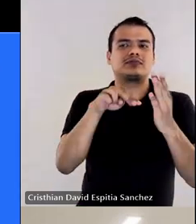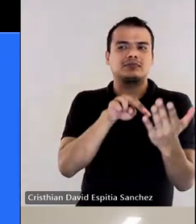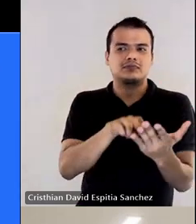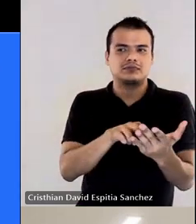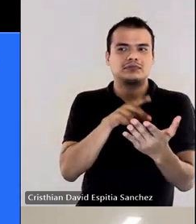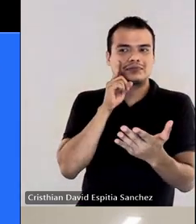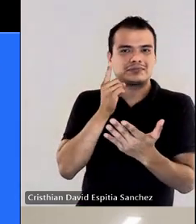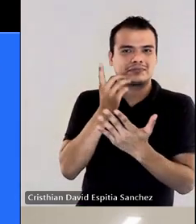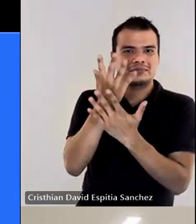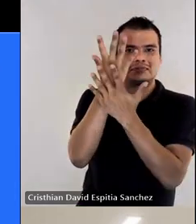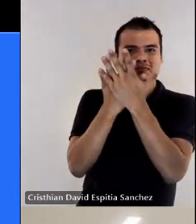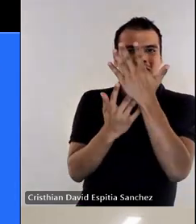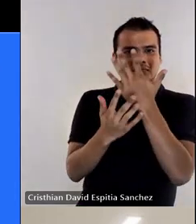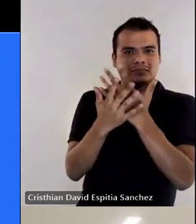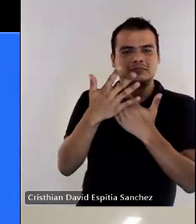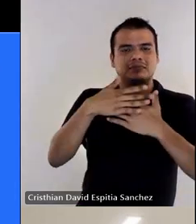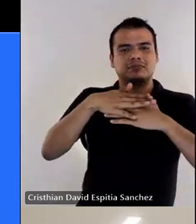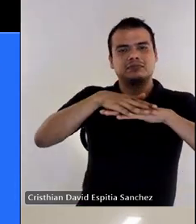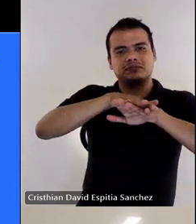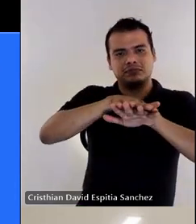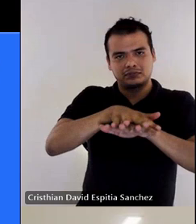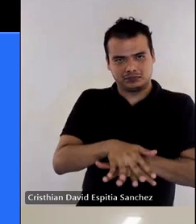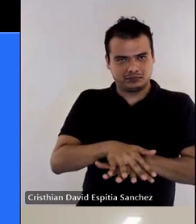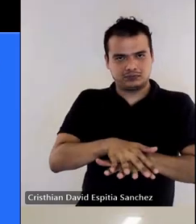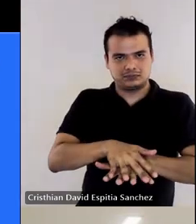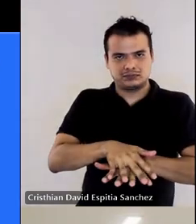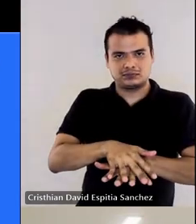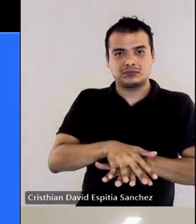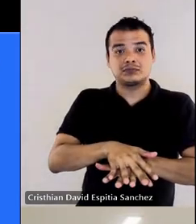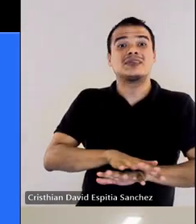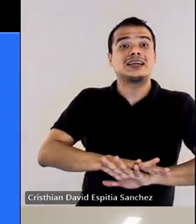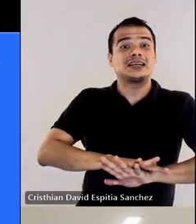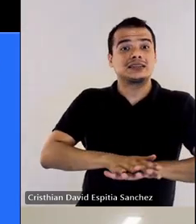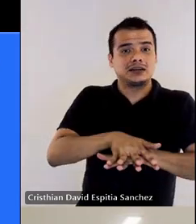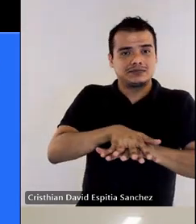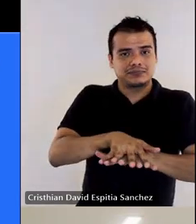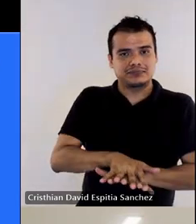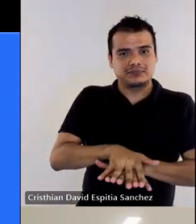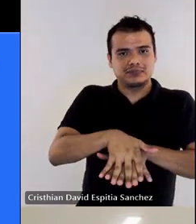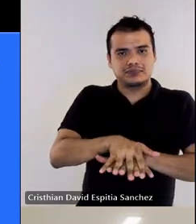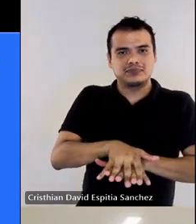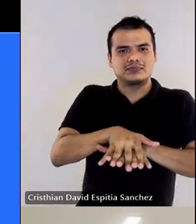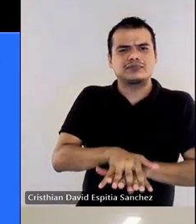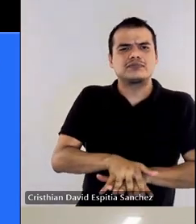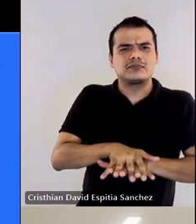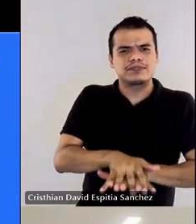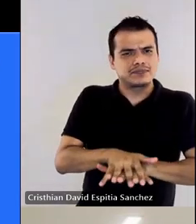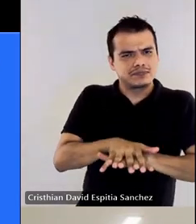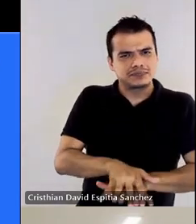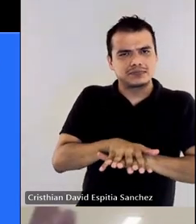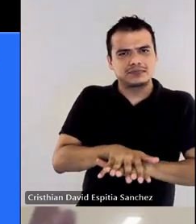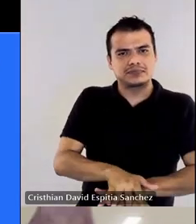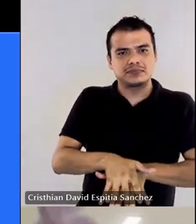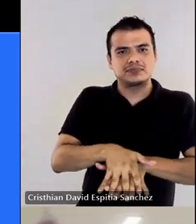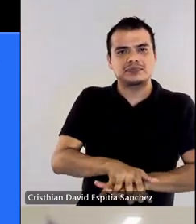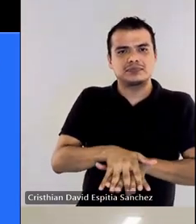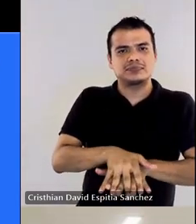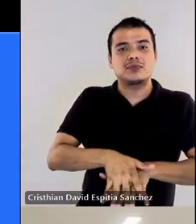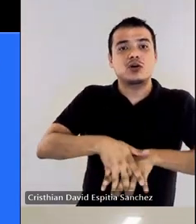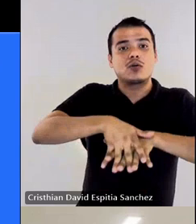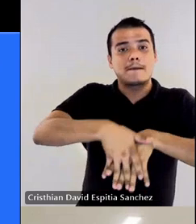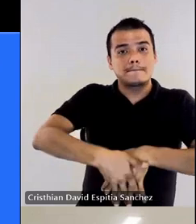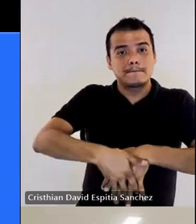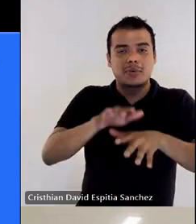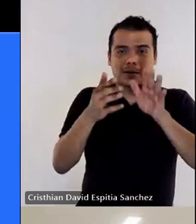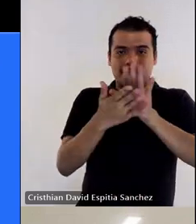sus manitos una encima de la otra y con lo que vamos a realizar la compresión va a ser siempre con el talón de la mano, no con